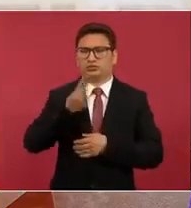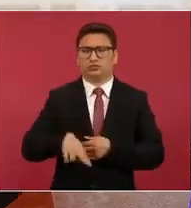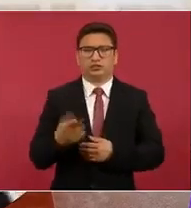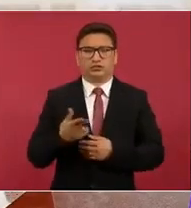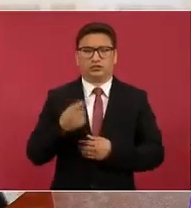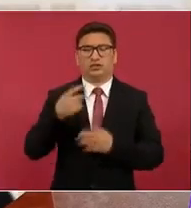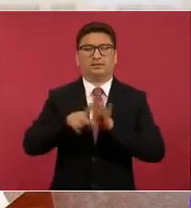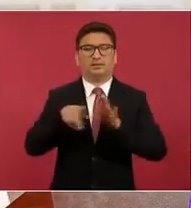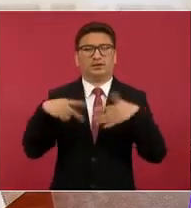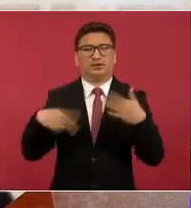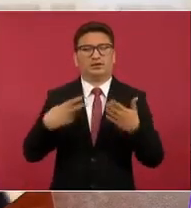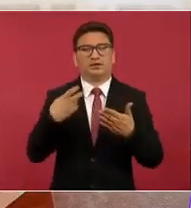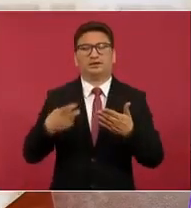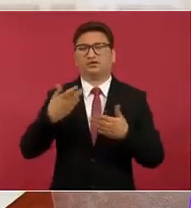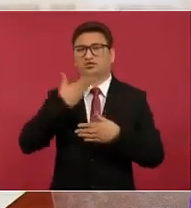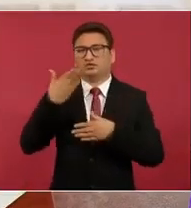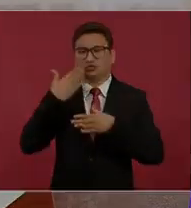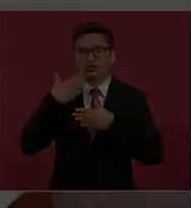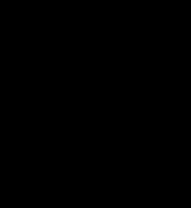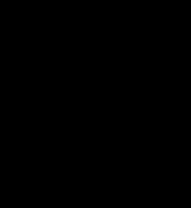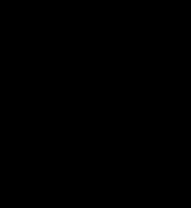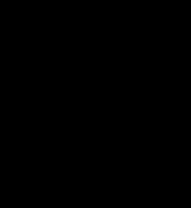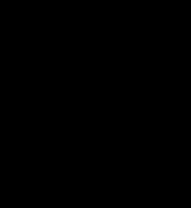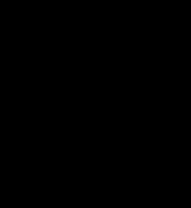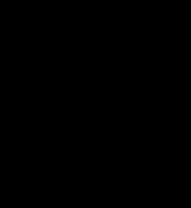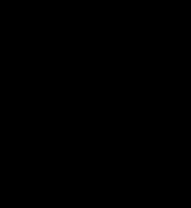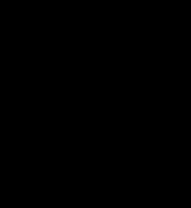Los periódicos conservadores.